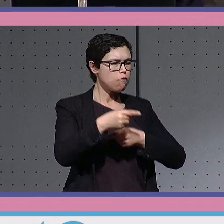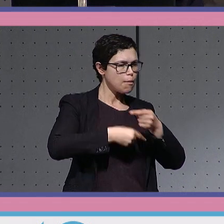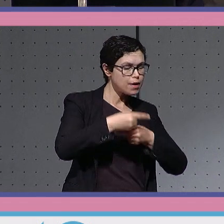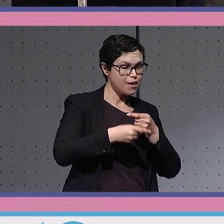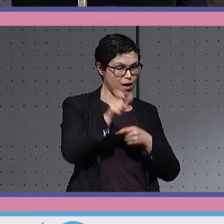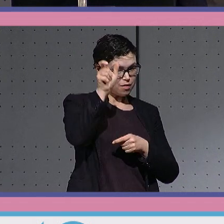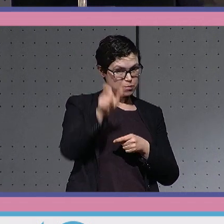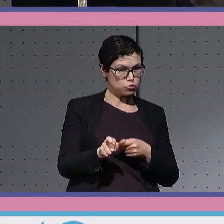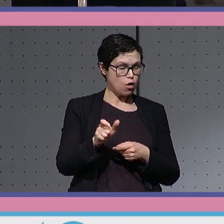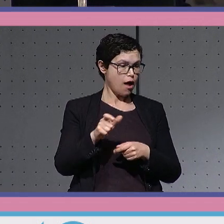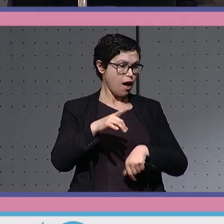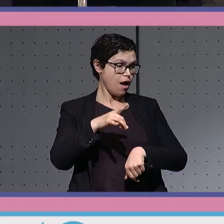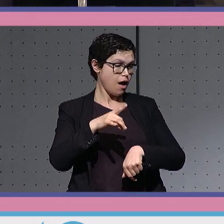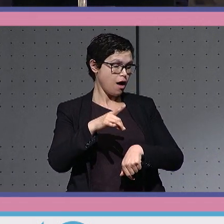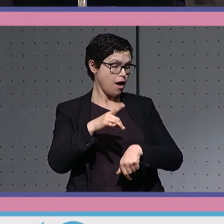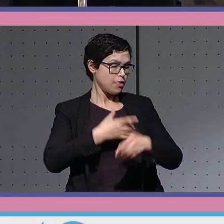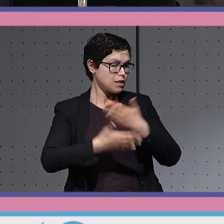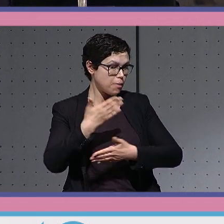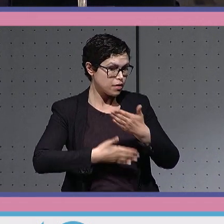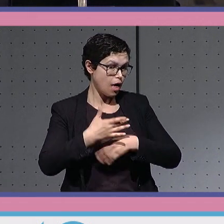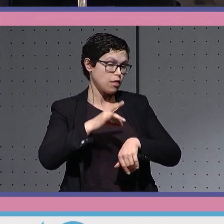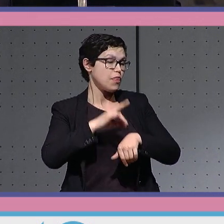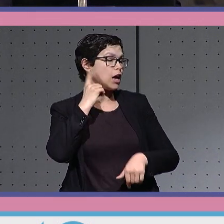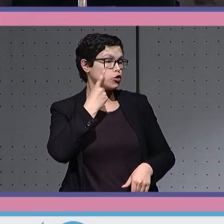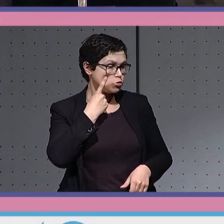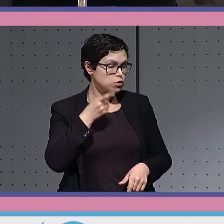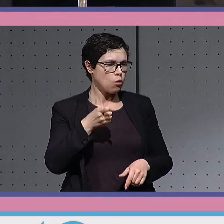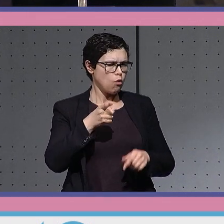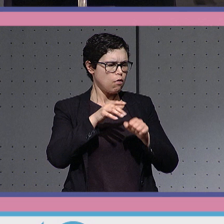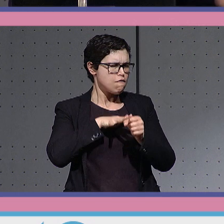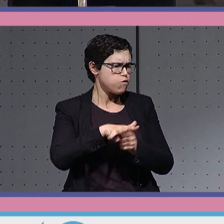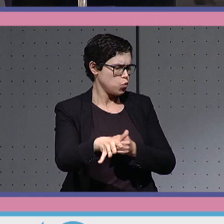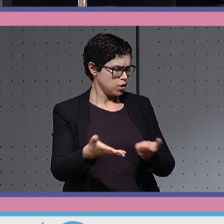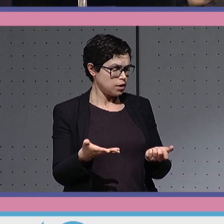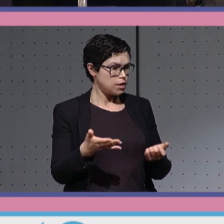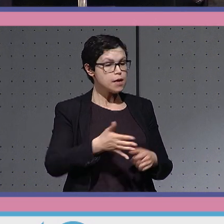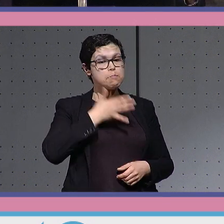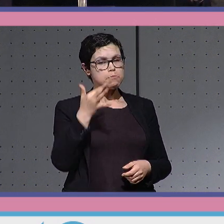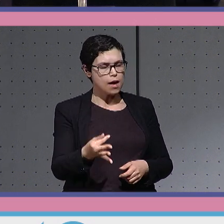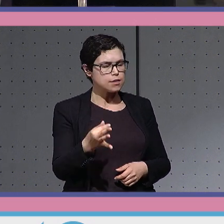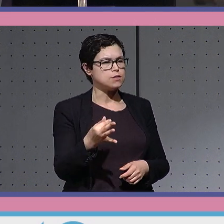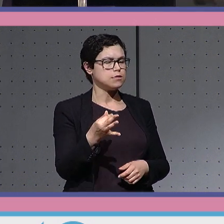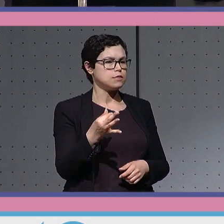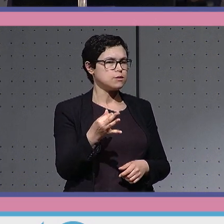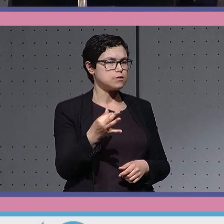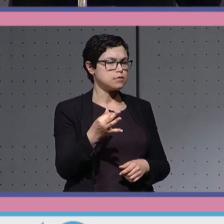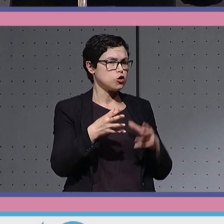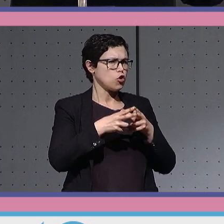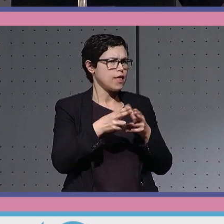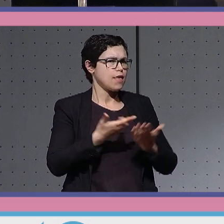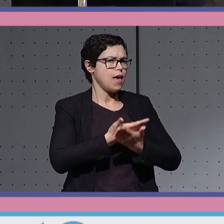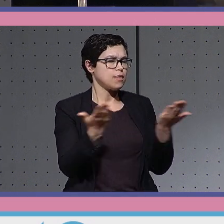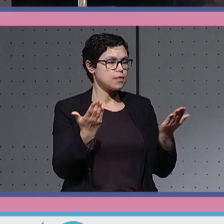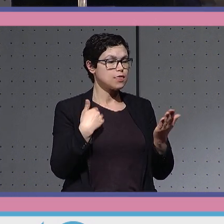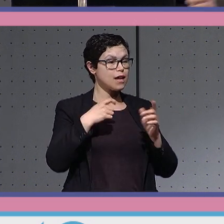sociedad, si además pues nos vemos con una gráfica que nos dice que